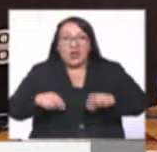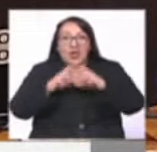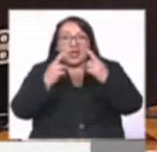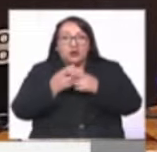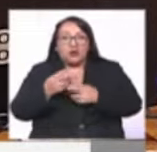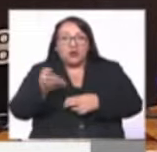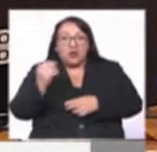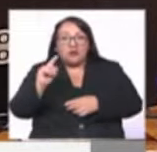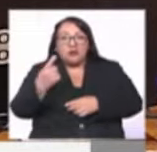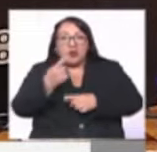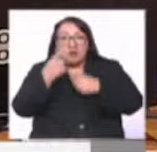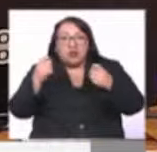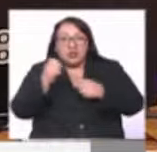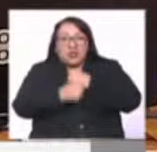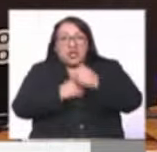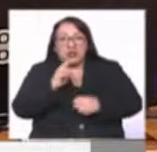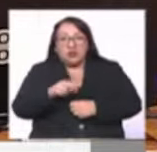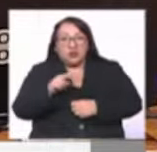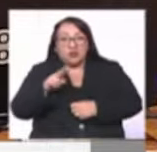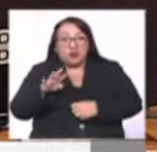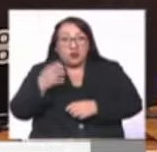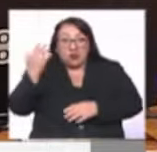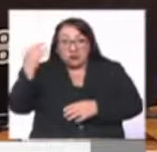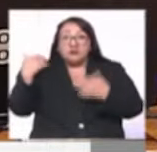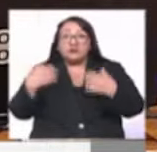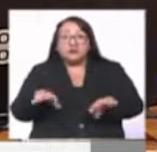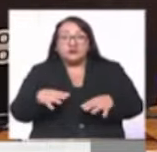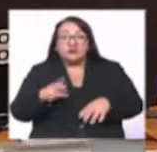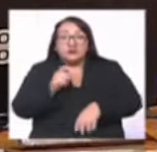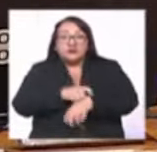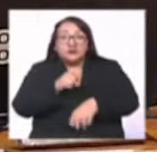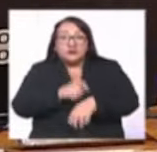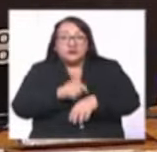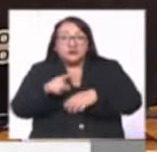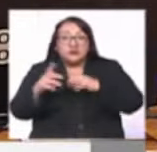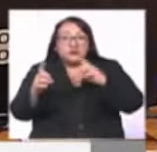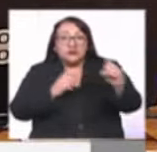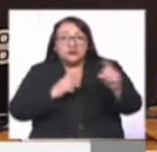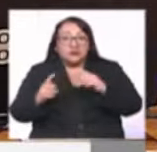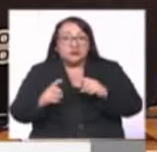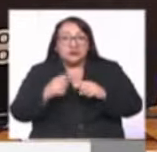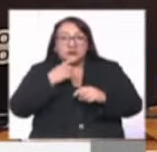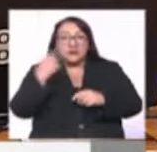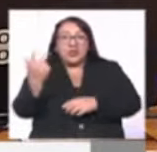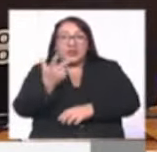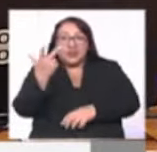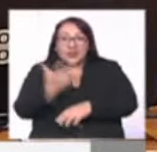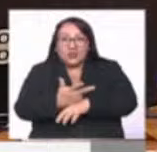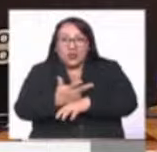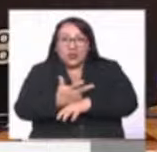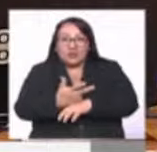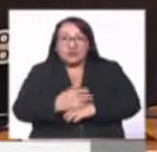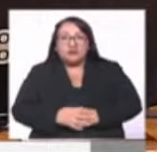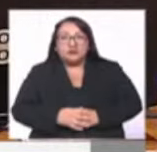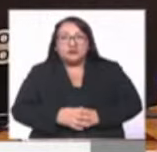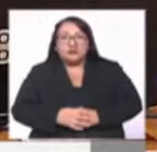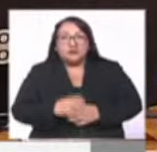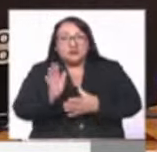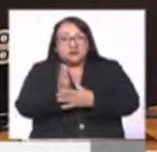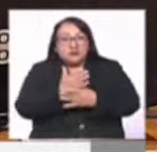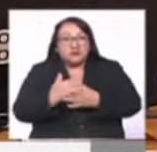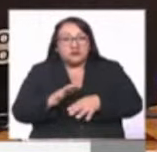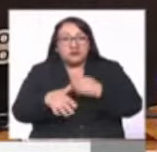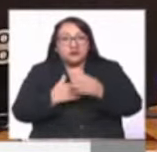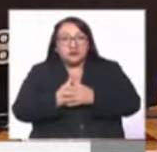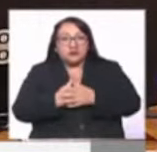celebrada el primero de marzo del año 2024 el tiempo para el debate será de 3 horas distribuido